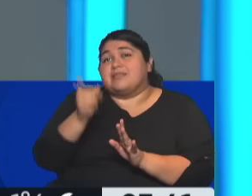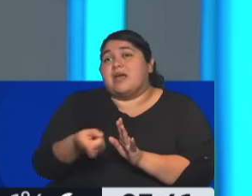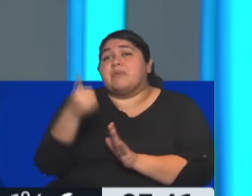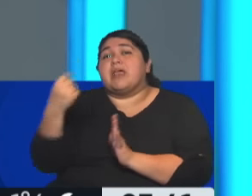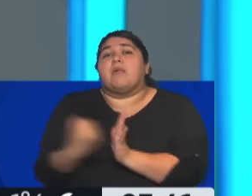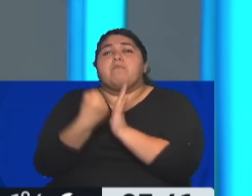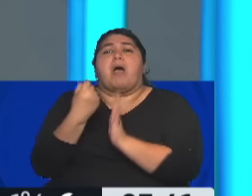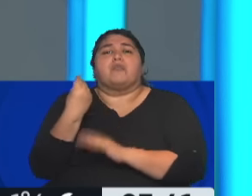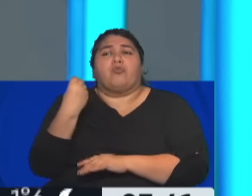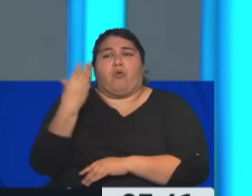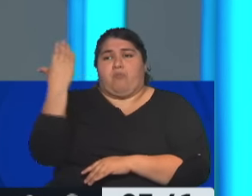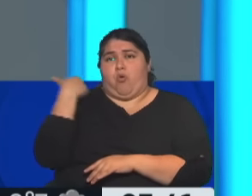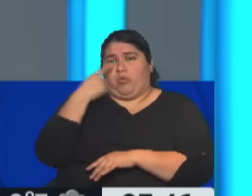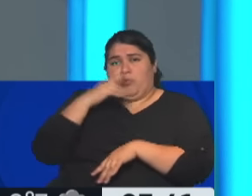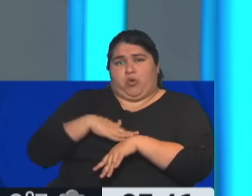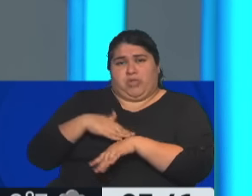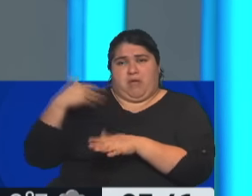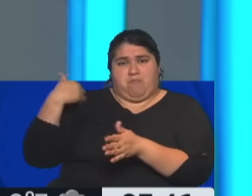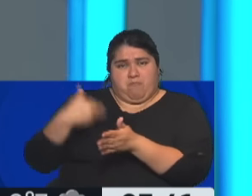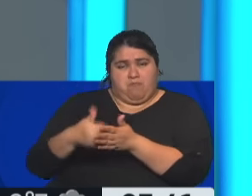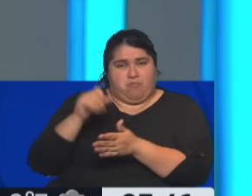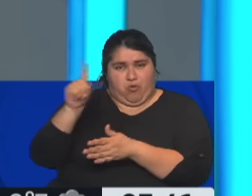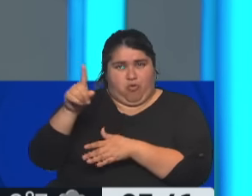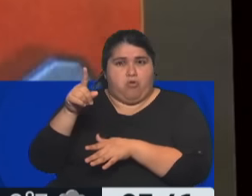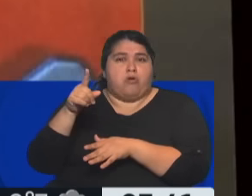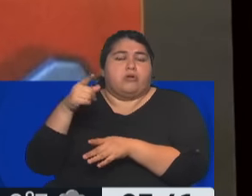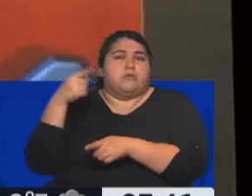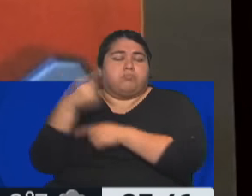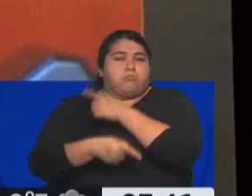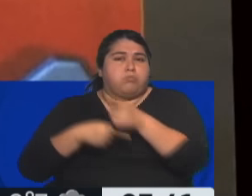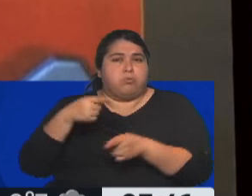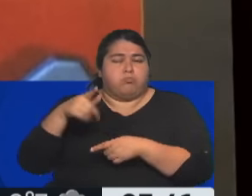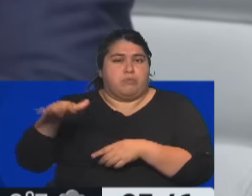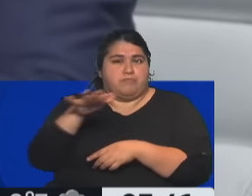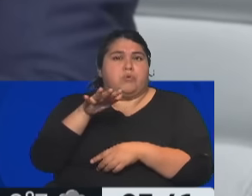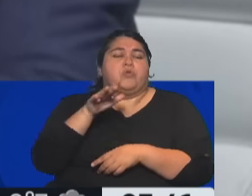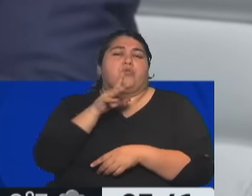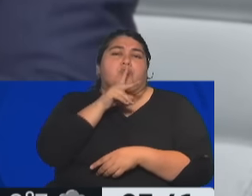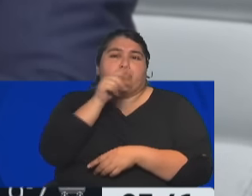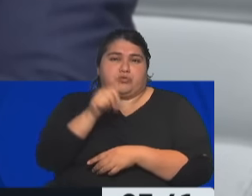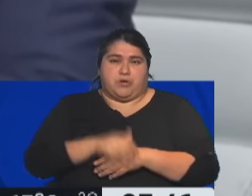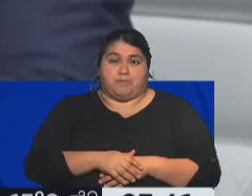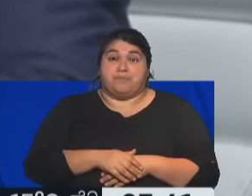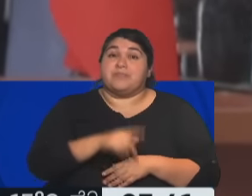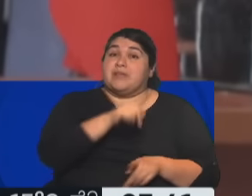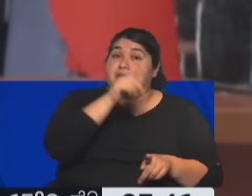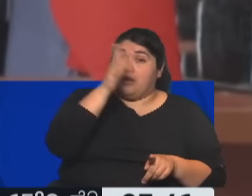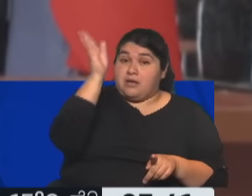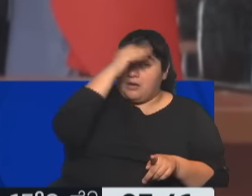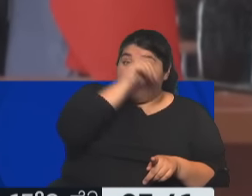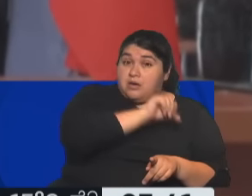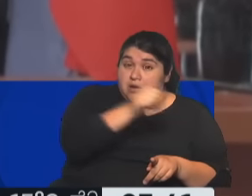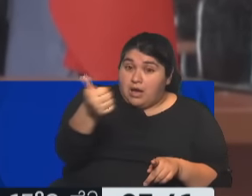que vimos en las últimas semanas ya de los ataques ucranianos en territorio ruso. Sí, definitivamente una victoria de Trump cambiaría el